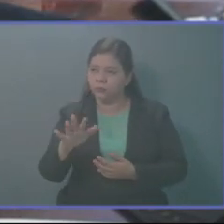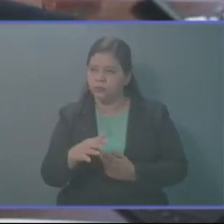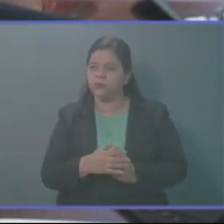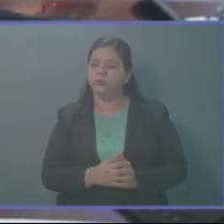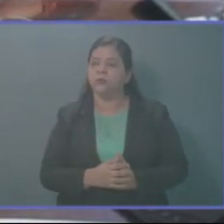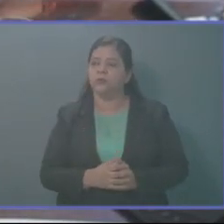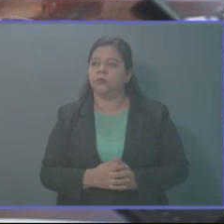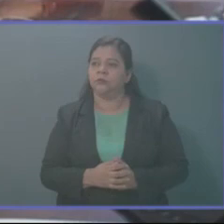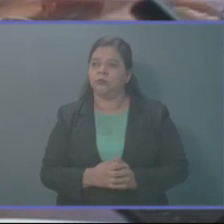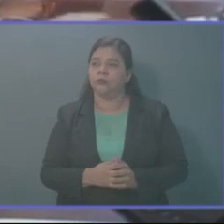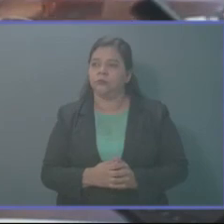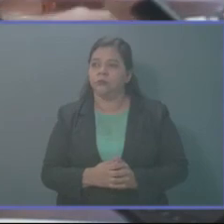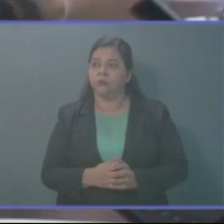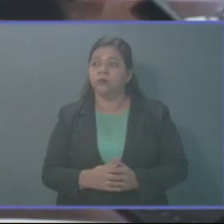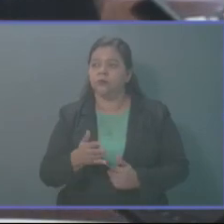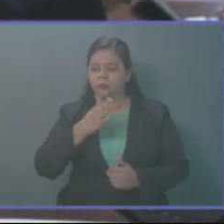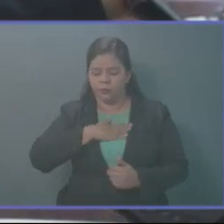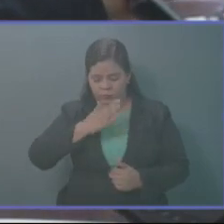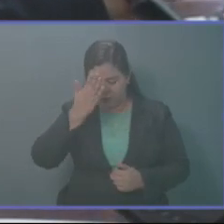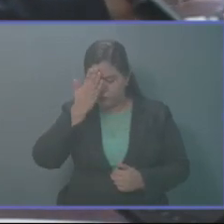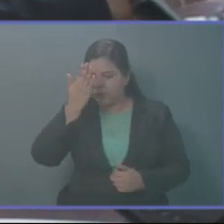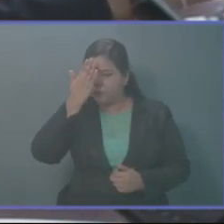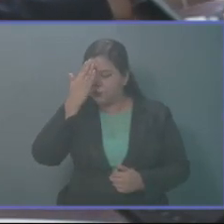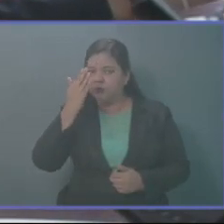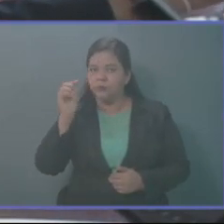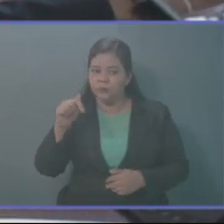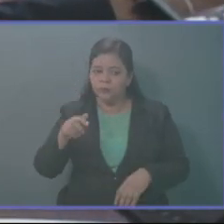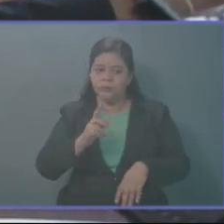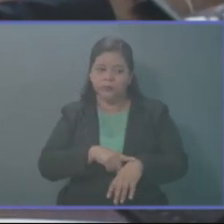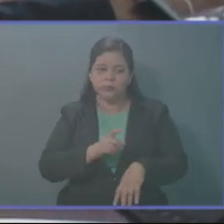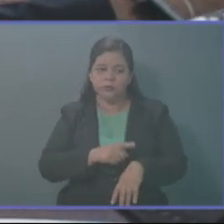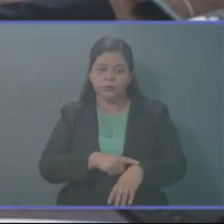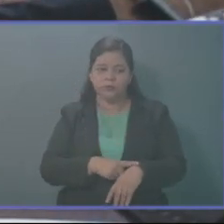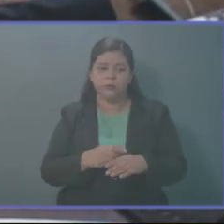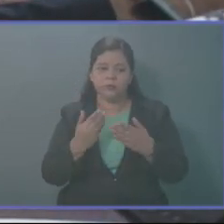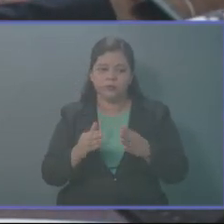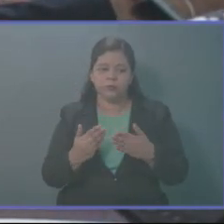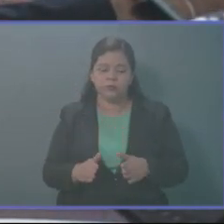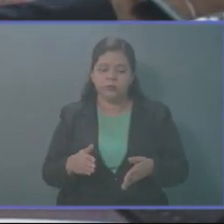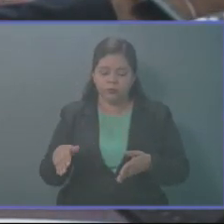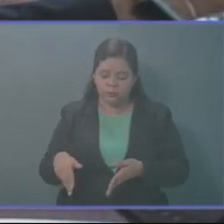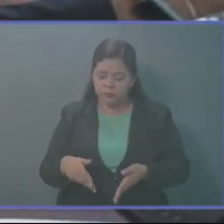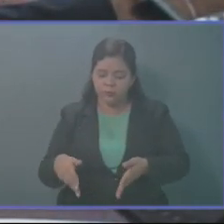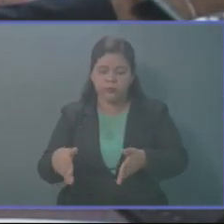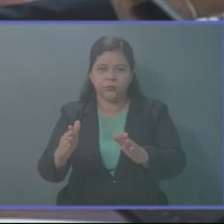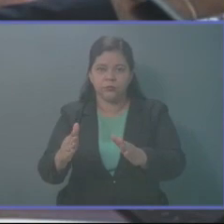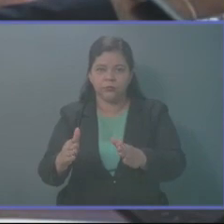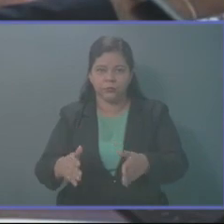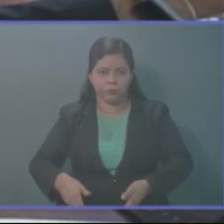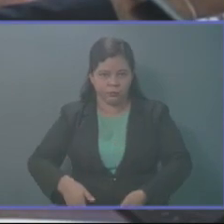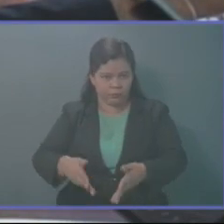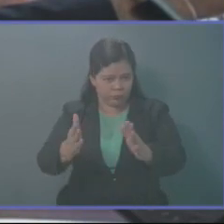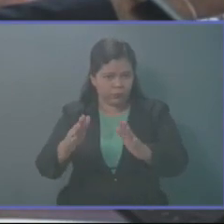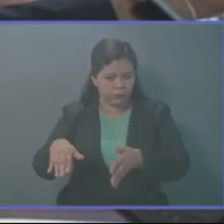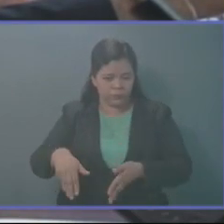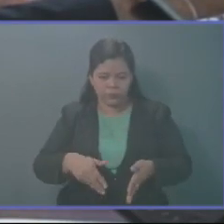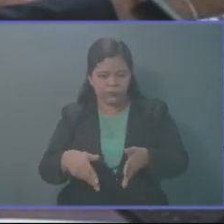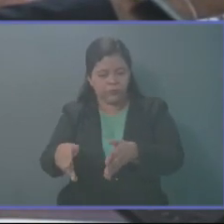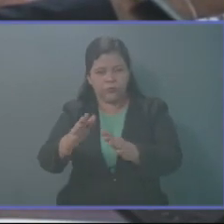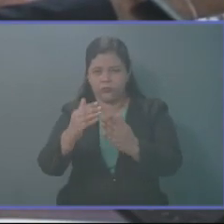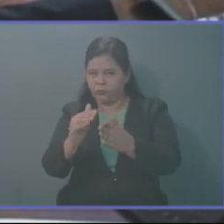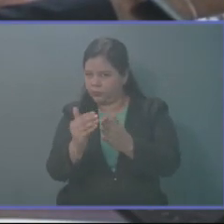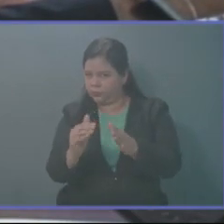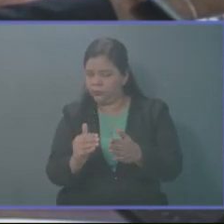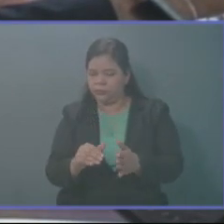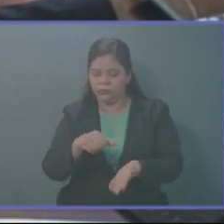porque esto lo conozco, sé que ahorita hay una serie de caminos y en los municipios, por